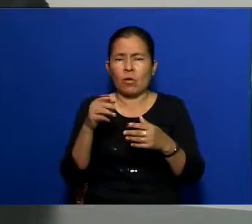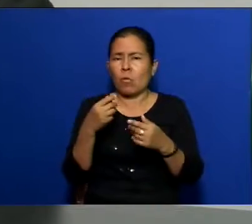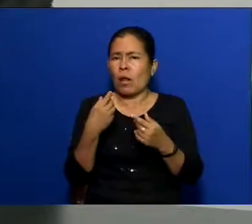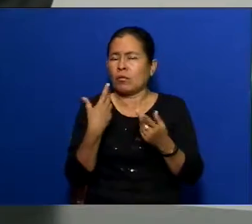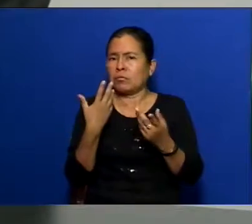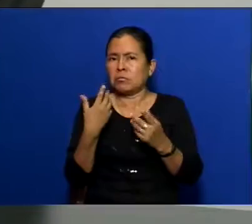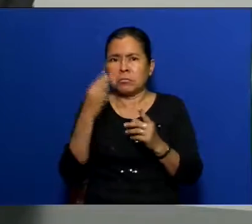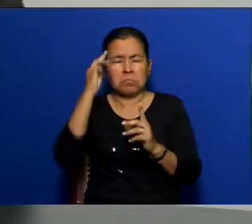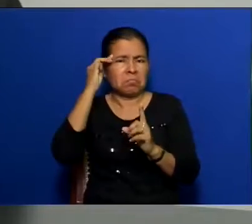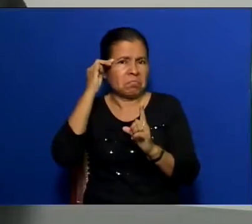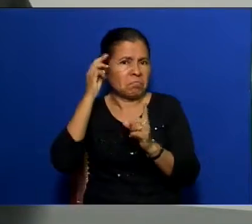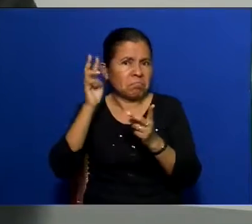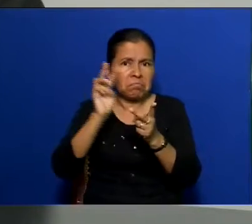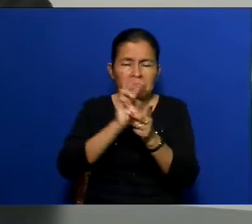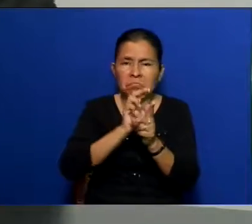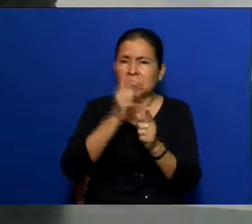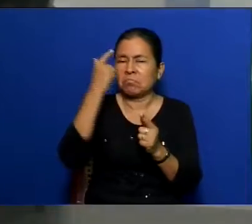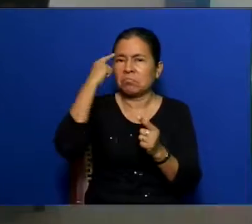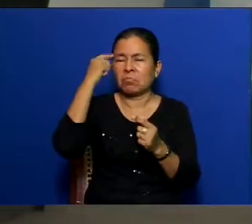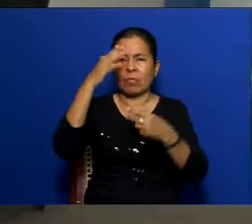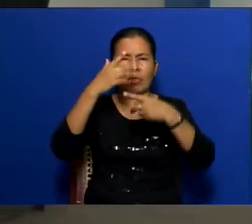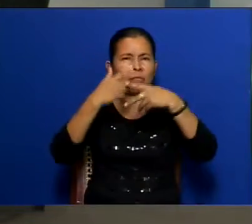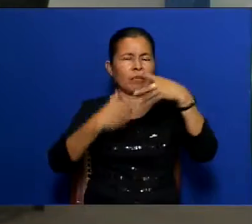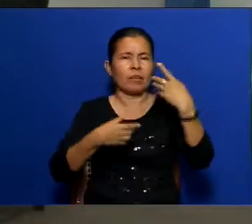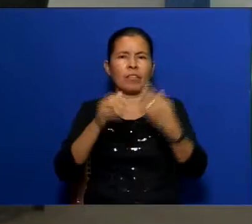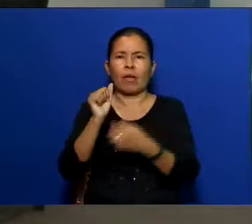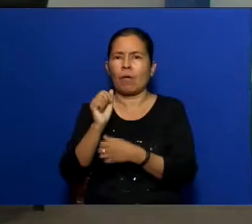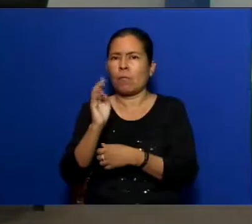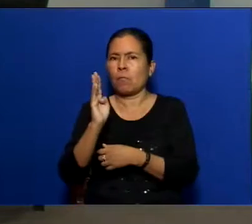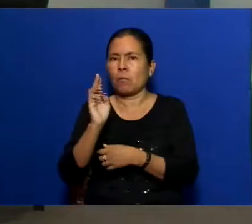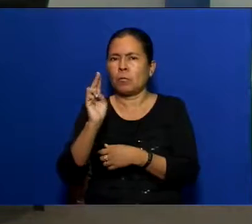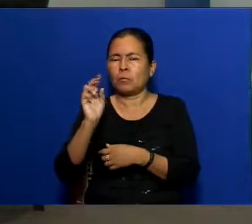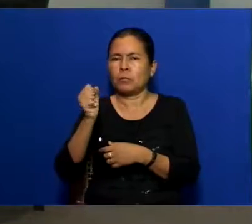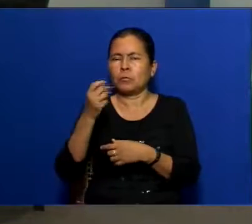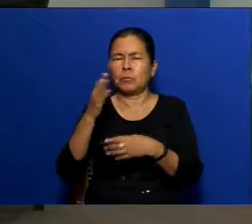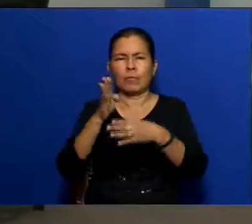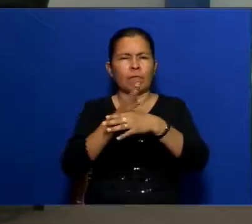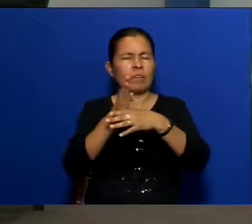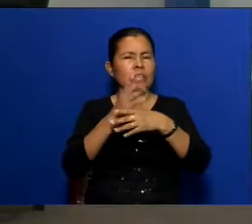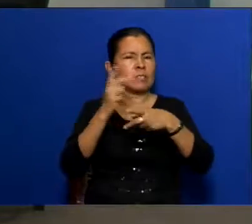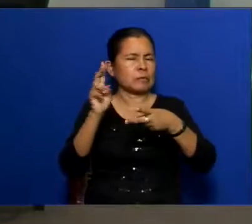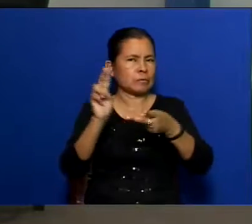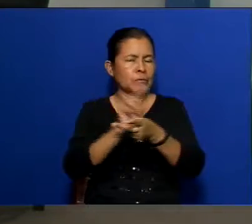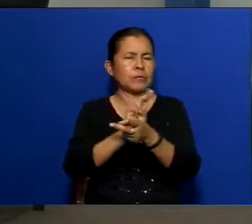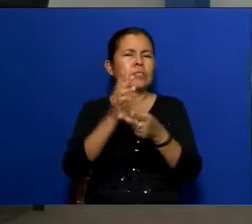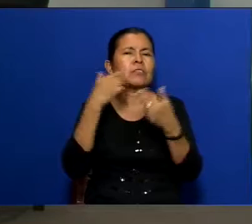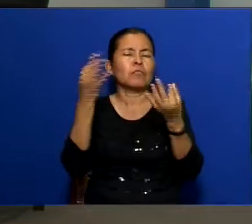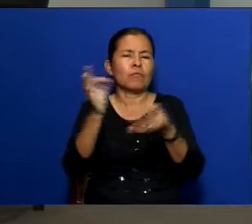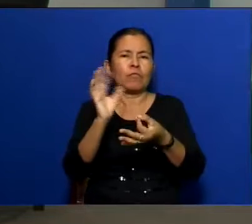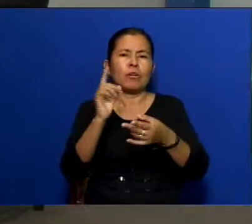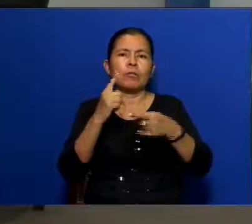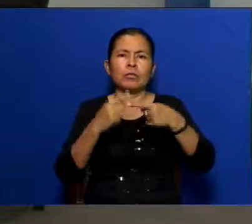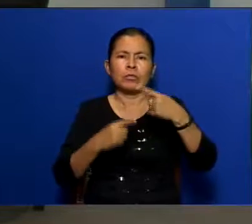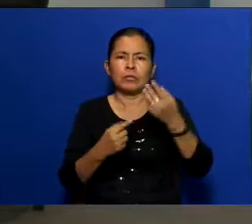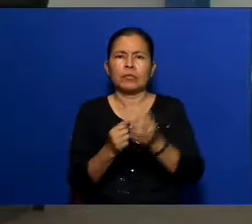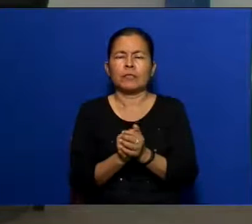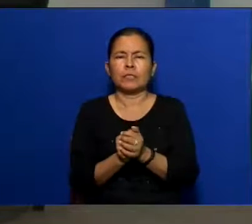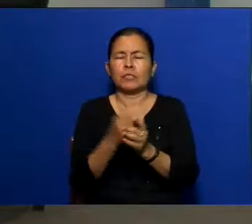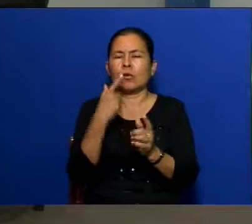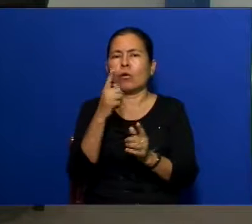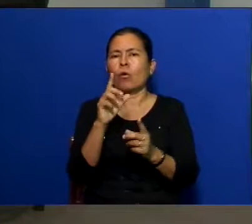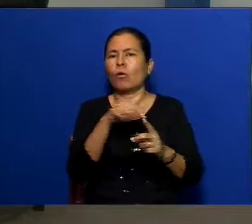delitos que están en el ámbito de los delitos sexuales. Y luego sigue en orden de frecuencia la